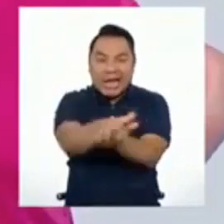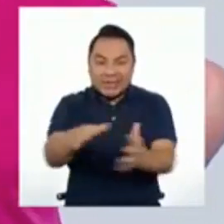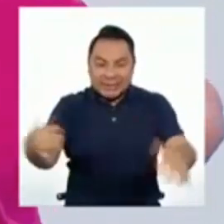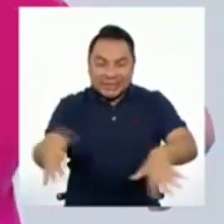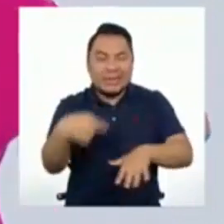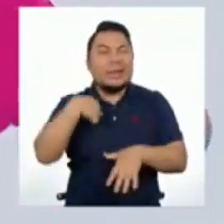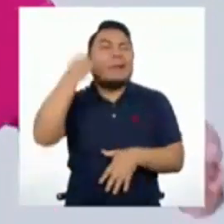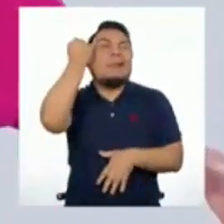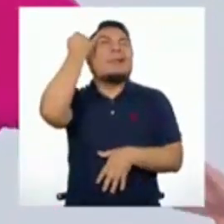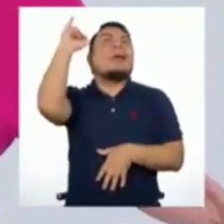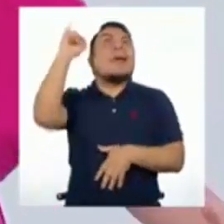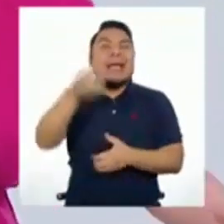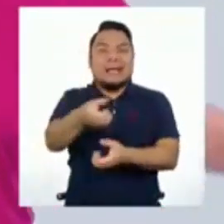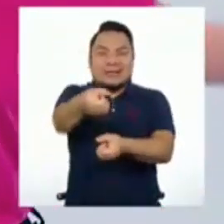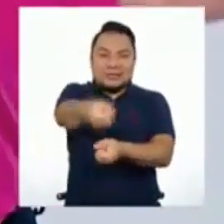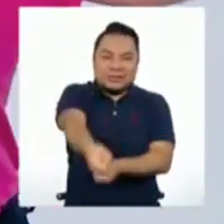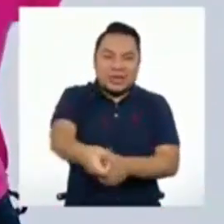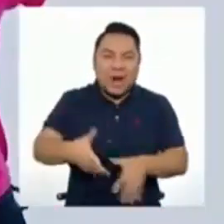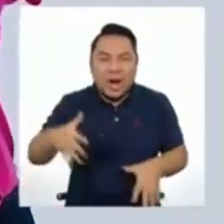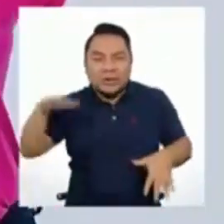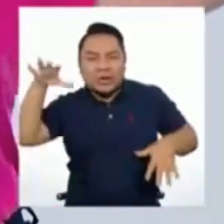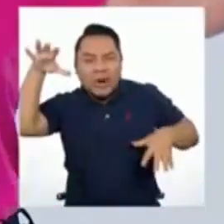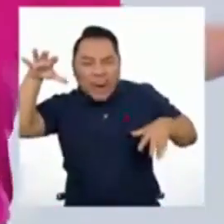del gigante malvado.